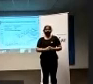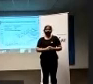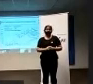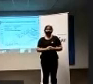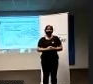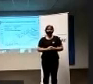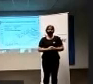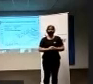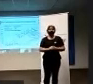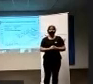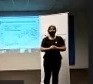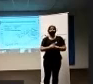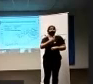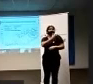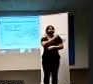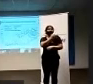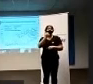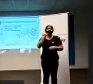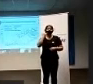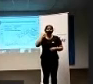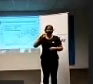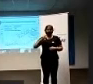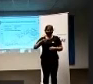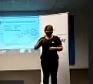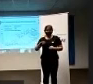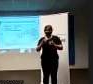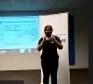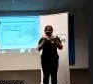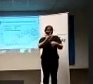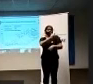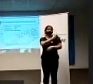235.485 niños fueron vacunados. Los inscritos hasta el 23 de febrero fueron